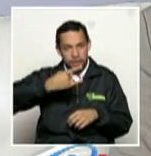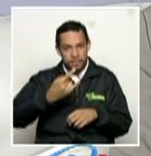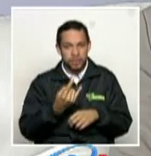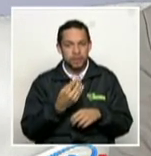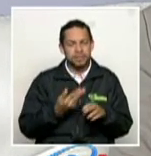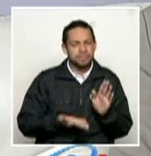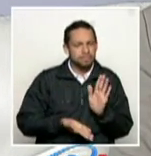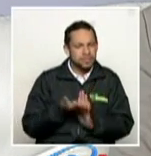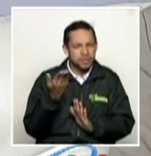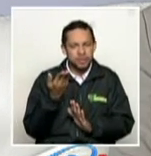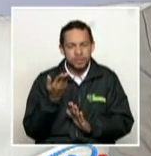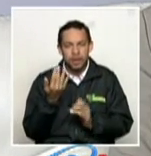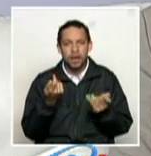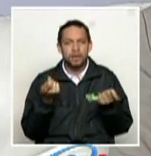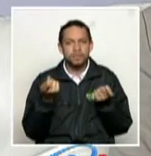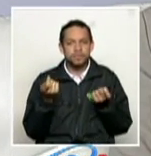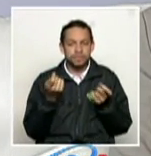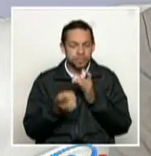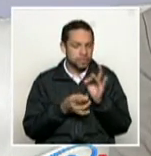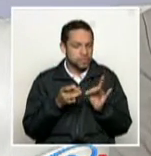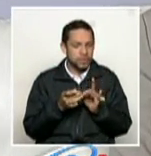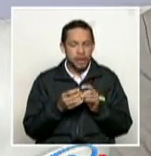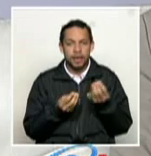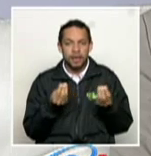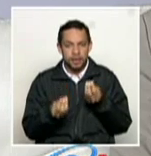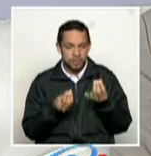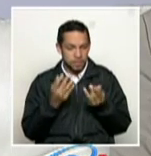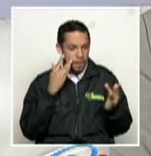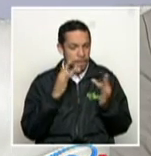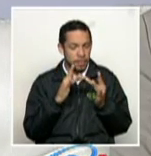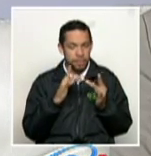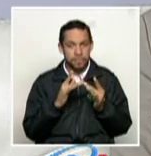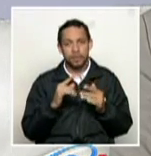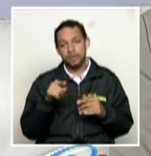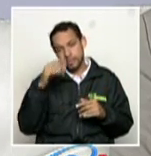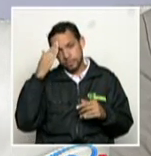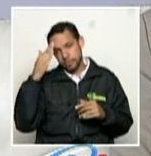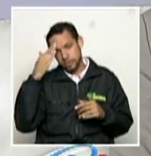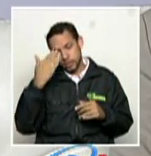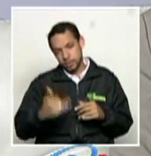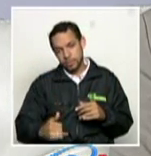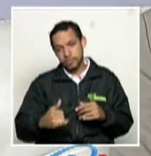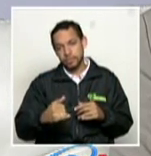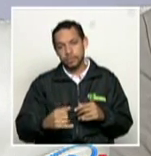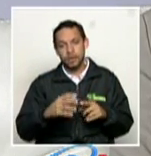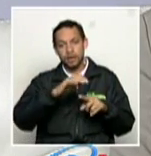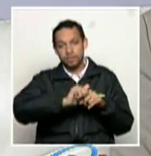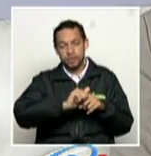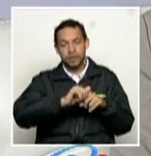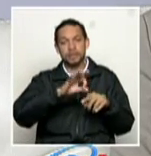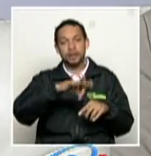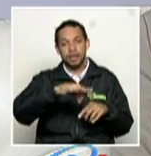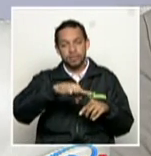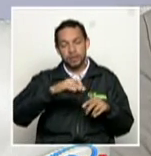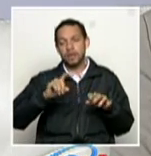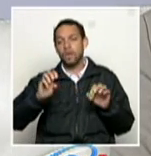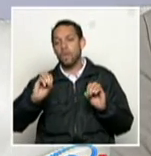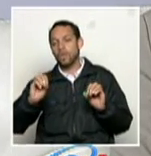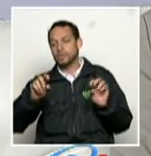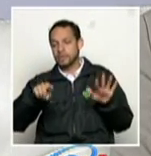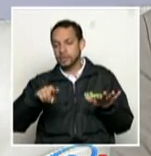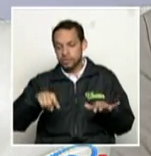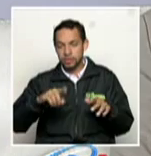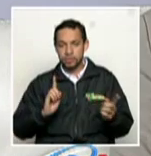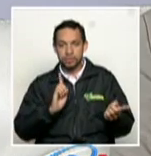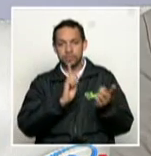elevadísima, yo quiero saber qué significa eso, qué hay que hacer, porque tú sabes que con los especialistas las citas son cada 3 meses, cada 6 meses, y